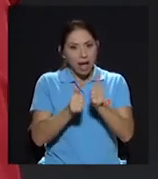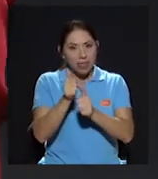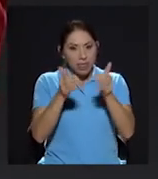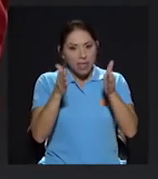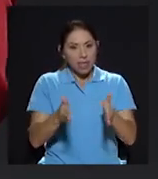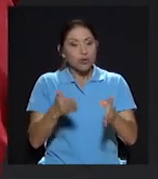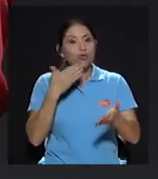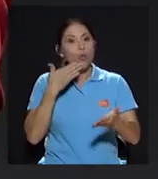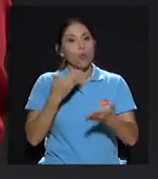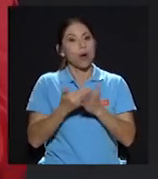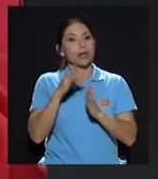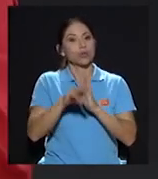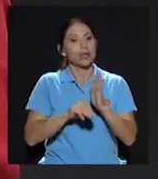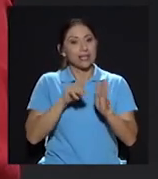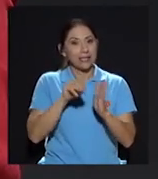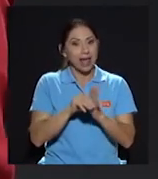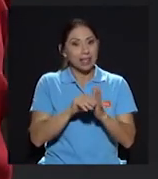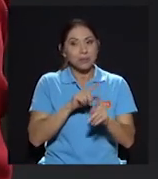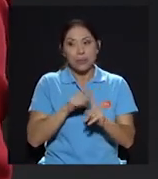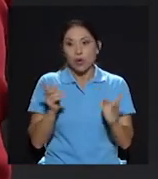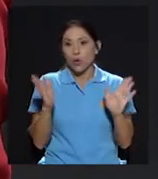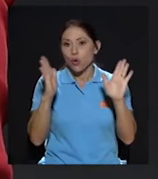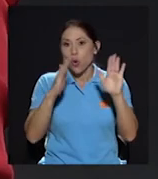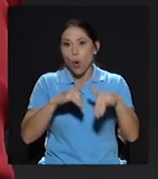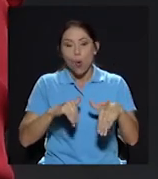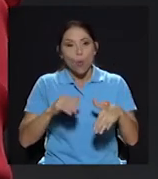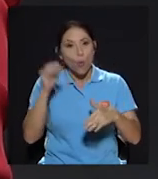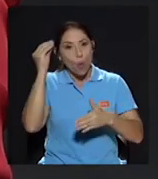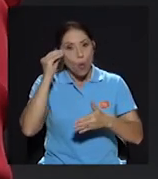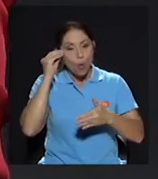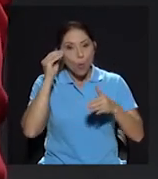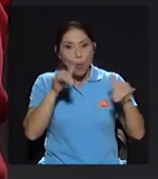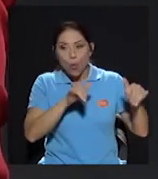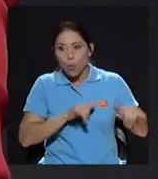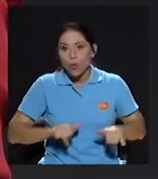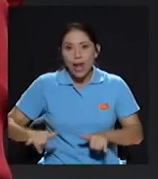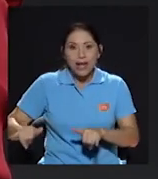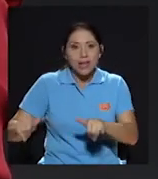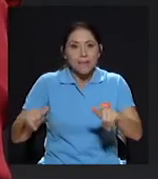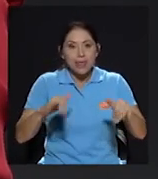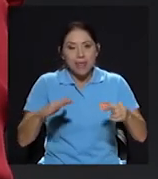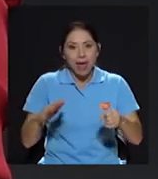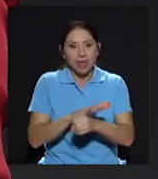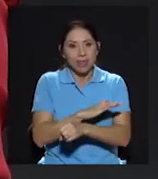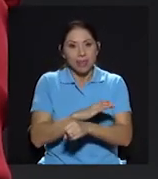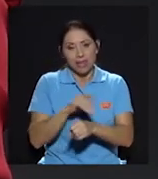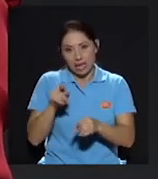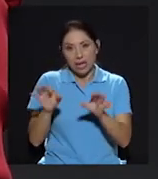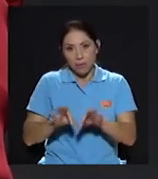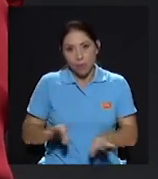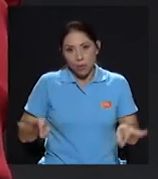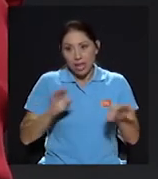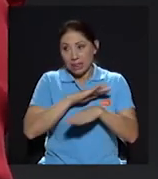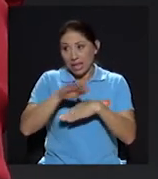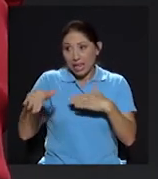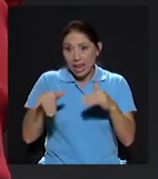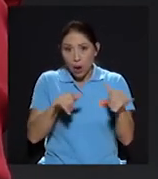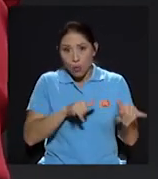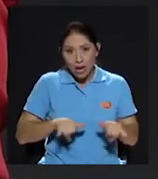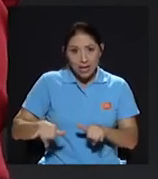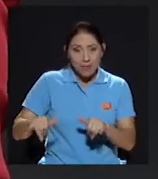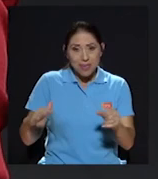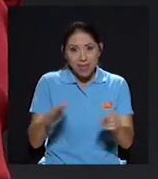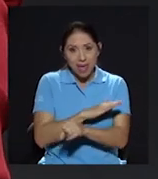atestados digamos unanimidad y creo que era importante la unanimidad y entonces me invitan a mí